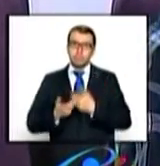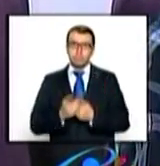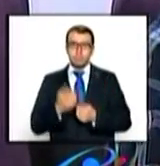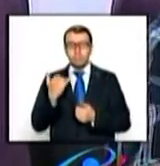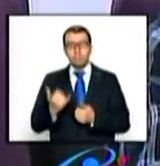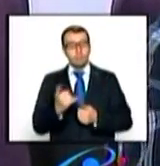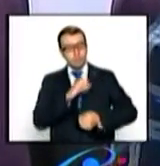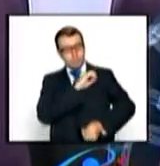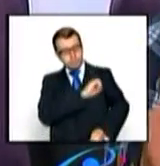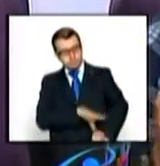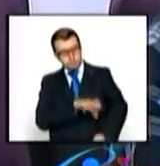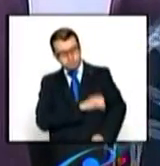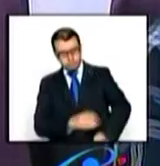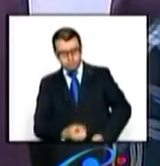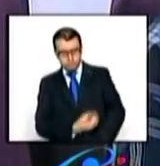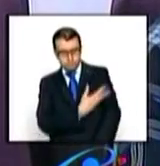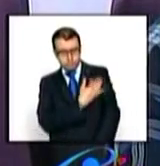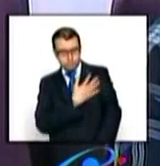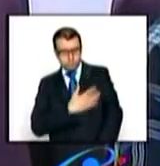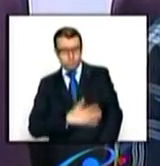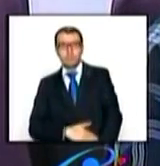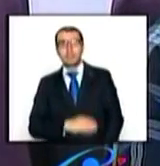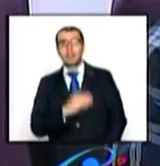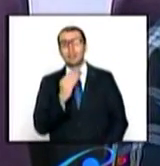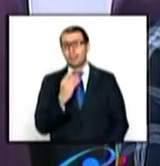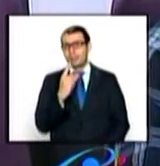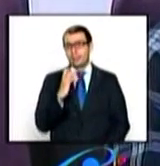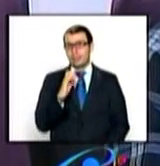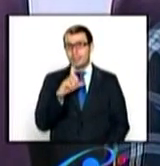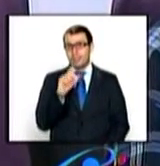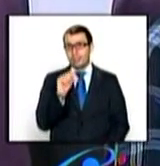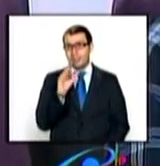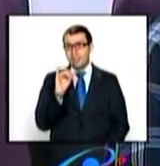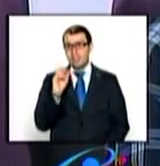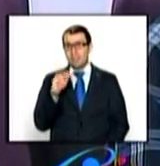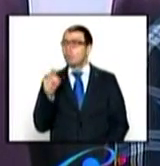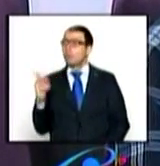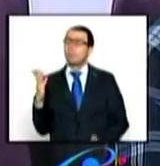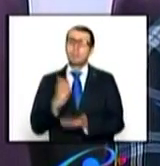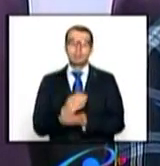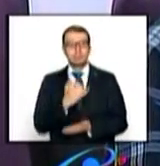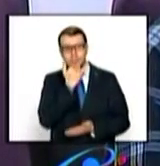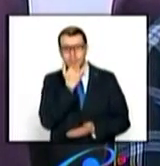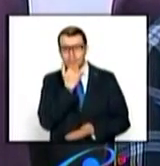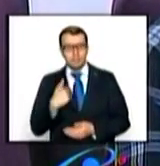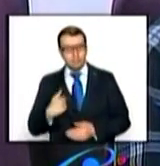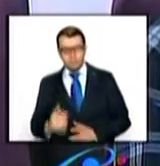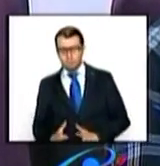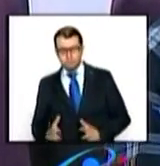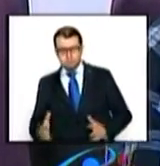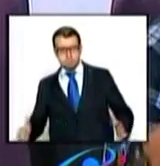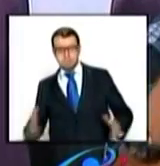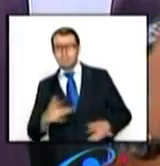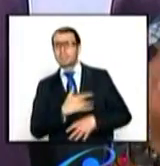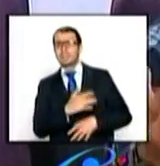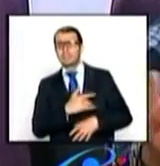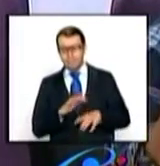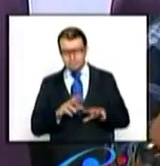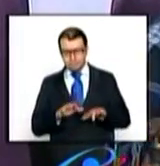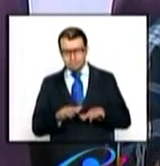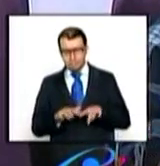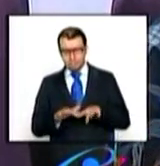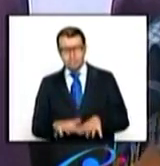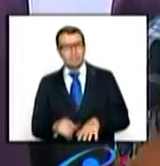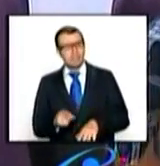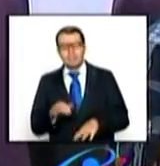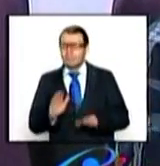quelaciones y además de eso de sueroterapia. La paciente consultaba porque se le hinchaban las piernas, porque no sentía las piernas, porque sentía hormigueos, porque cada vez que caminaba